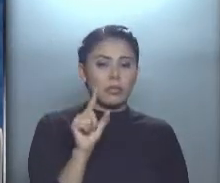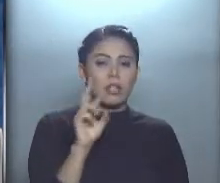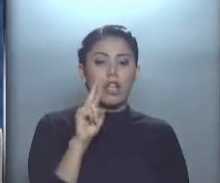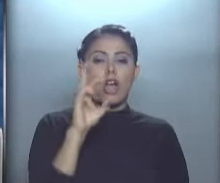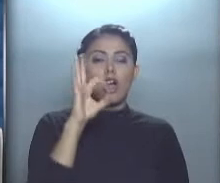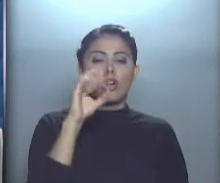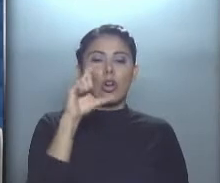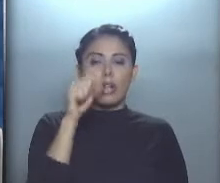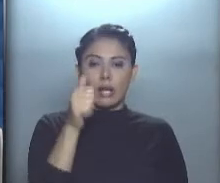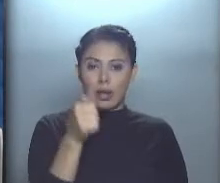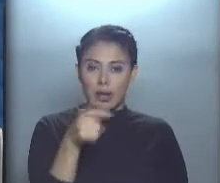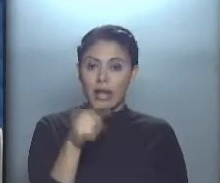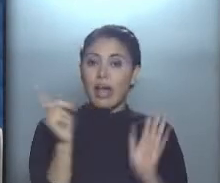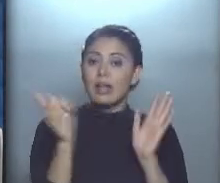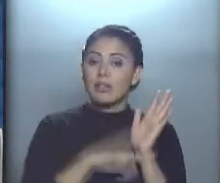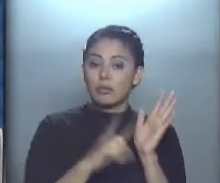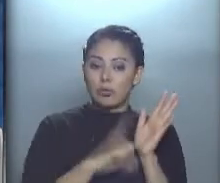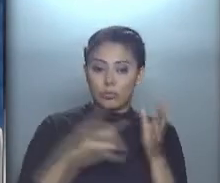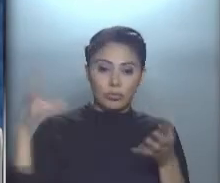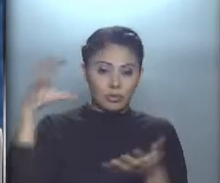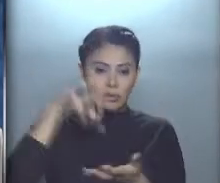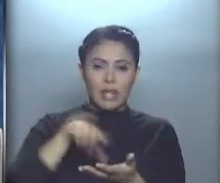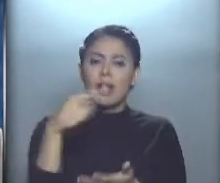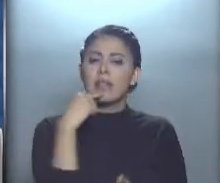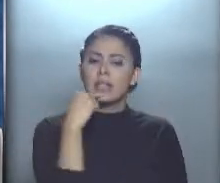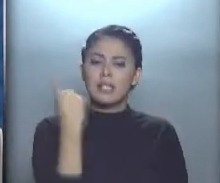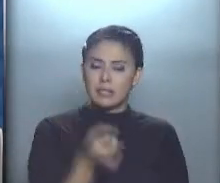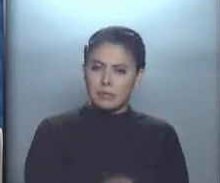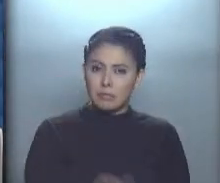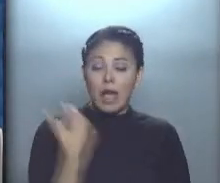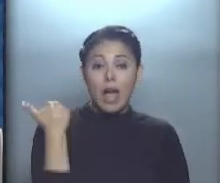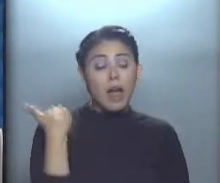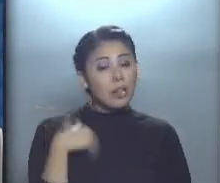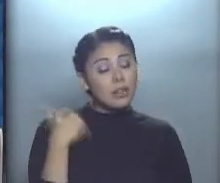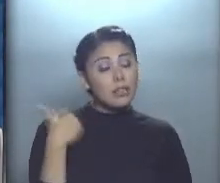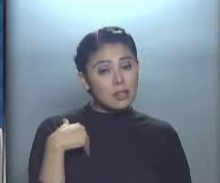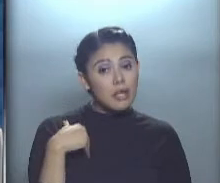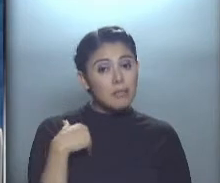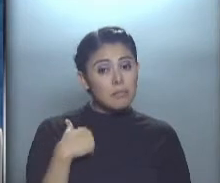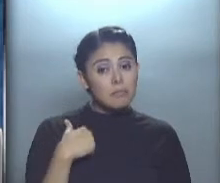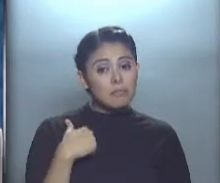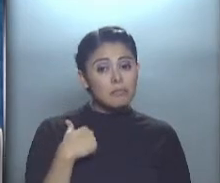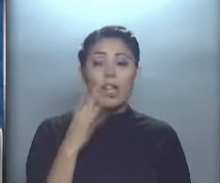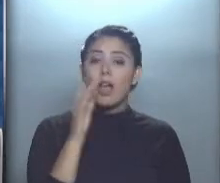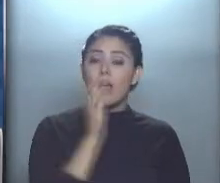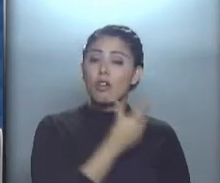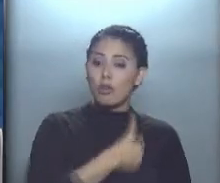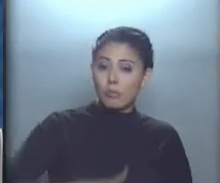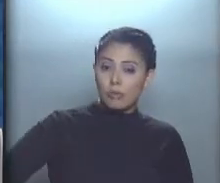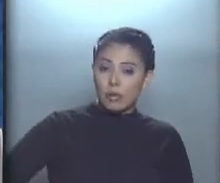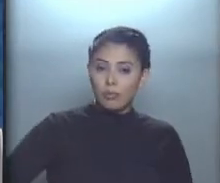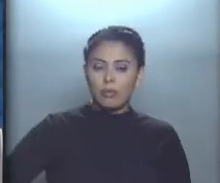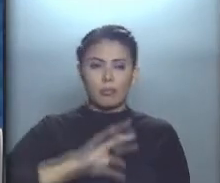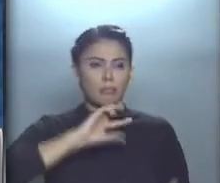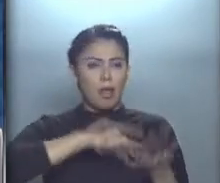Roca, titular de Techin, que dijo que en la República Argentina el Estado es